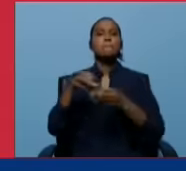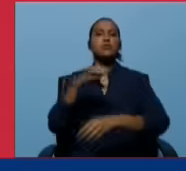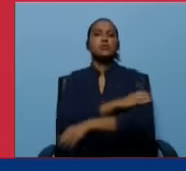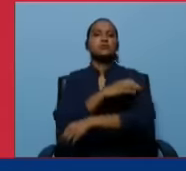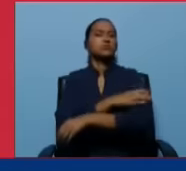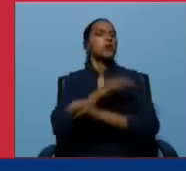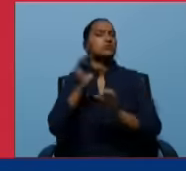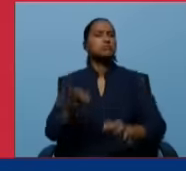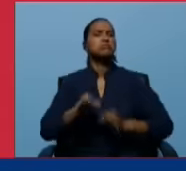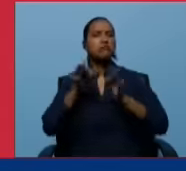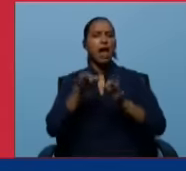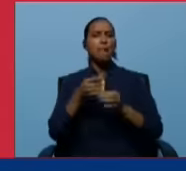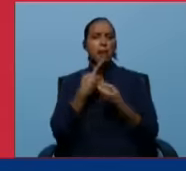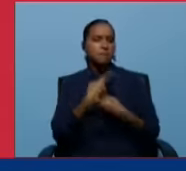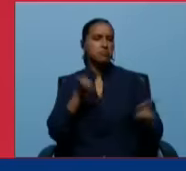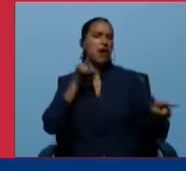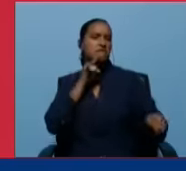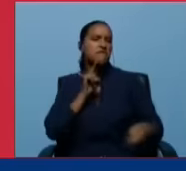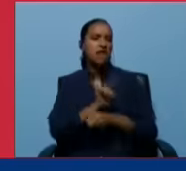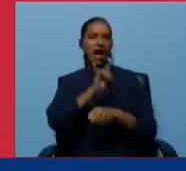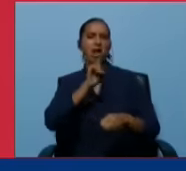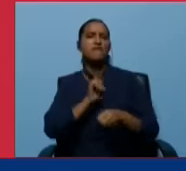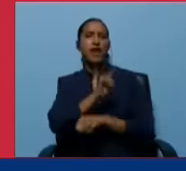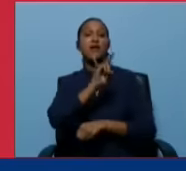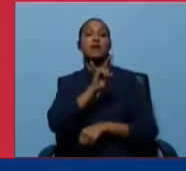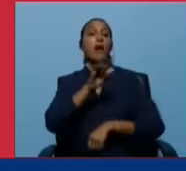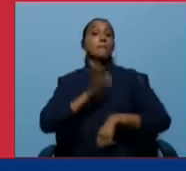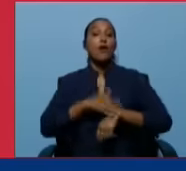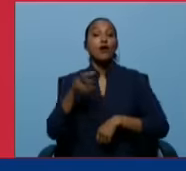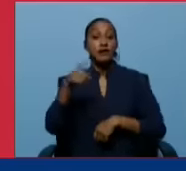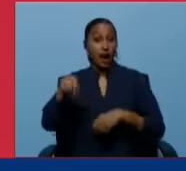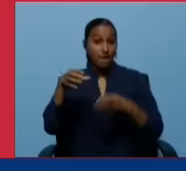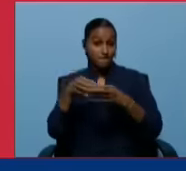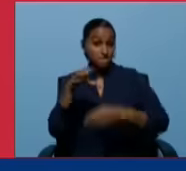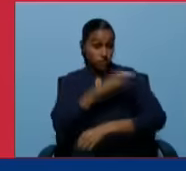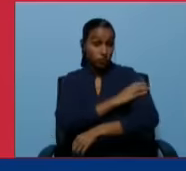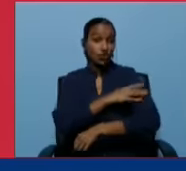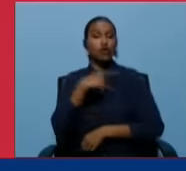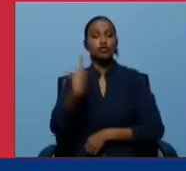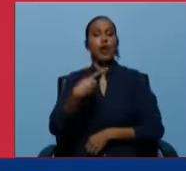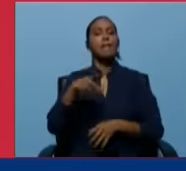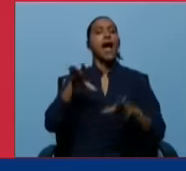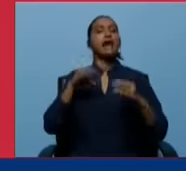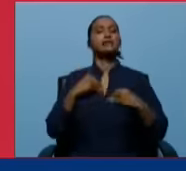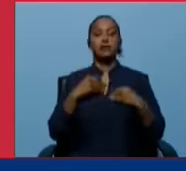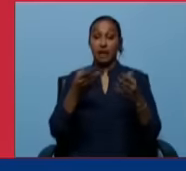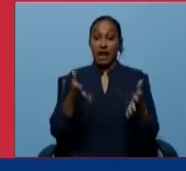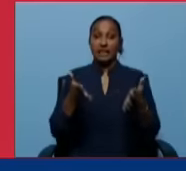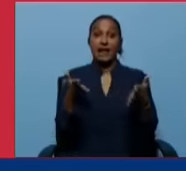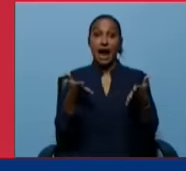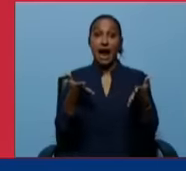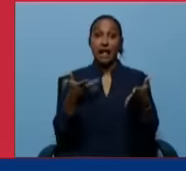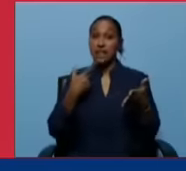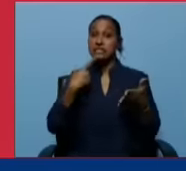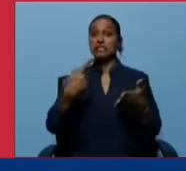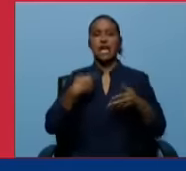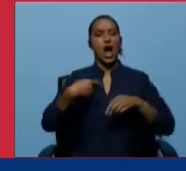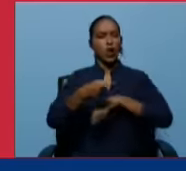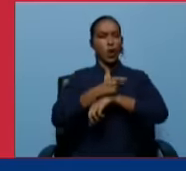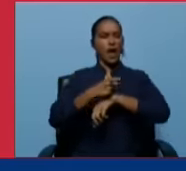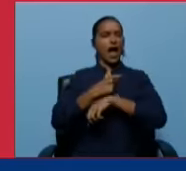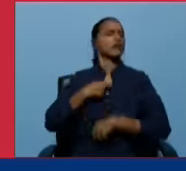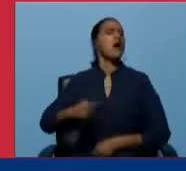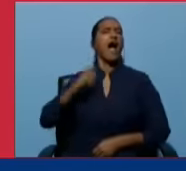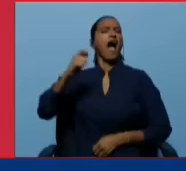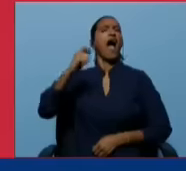29. Ellos solo reconocen cuando ganan. Si gana una gobernación, ganamos, reconocemos